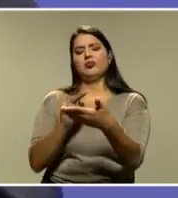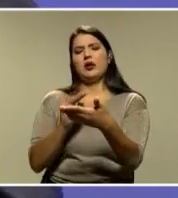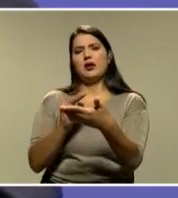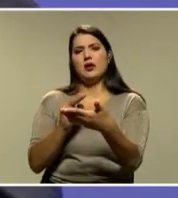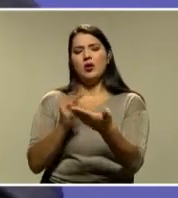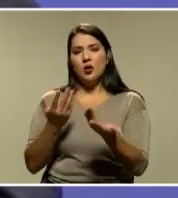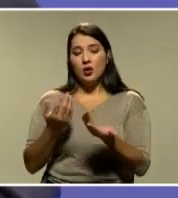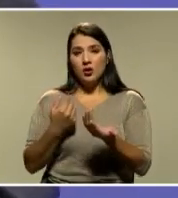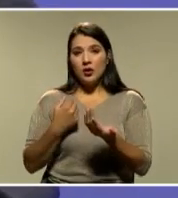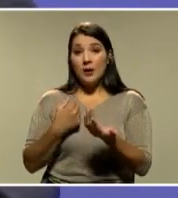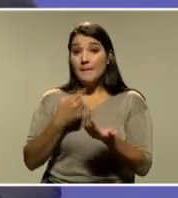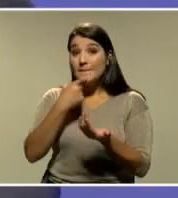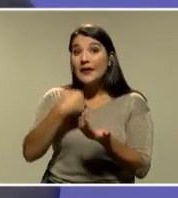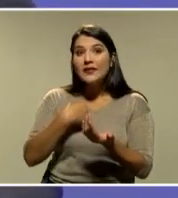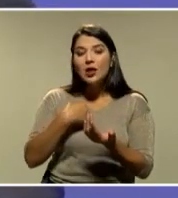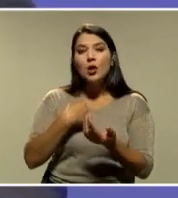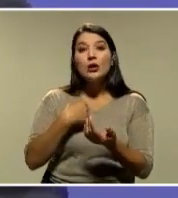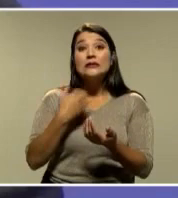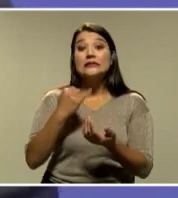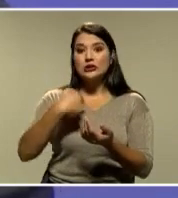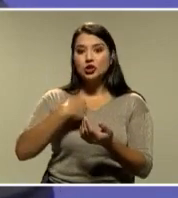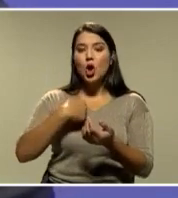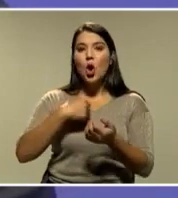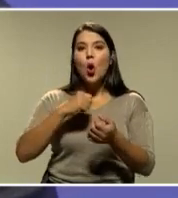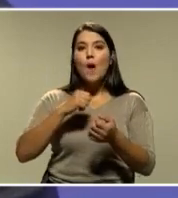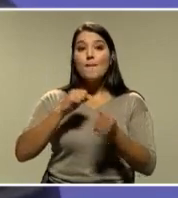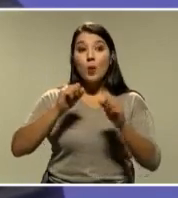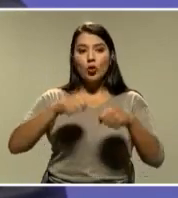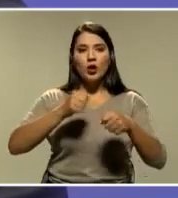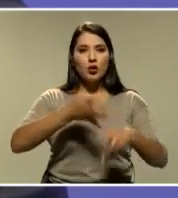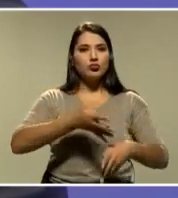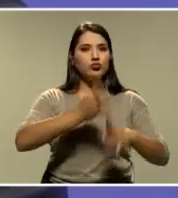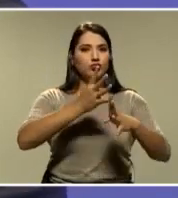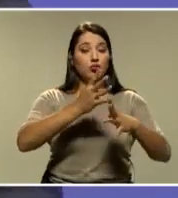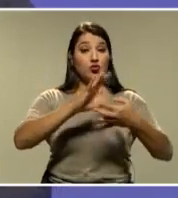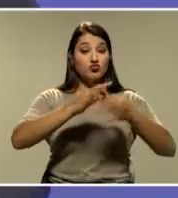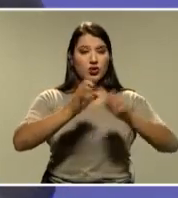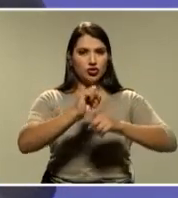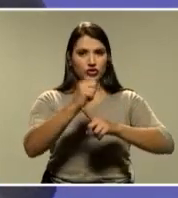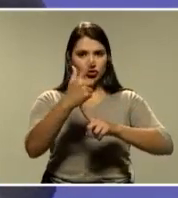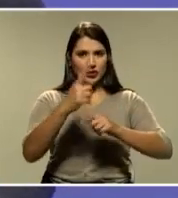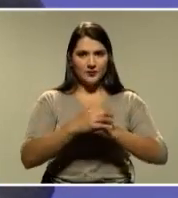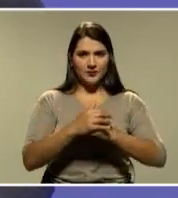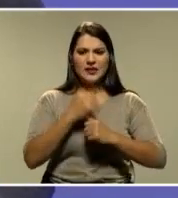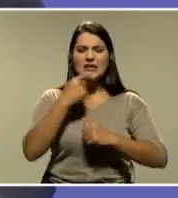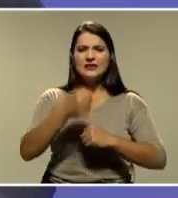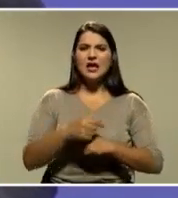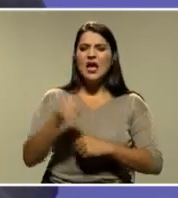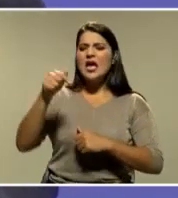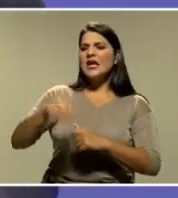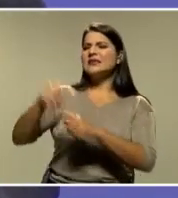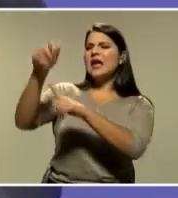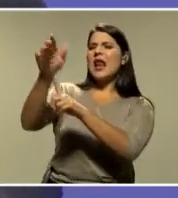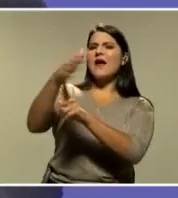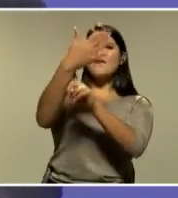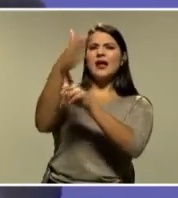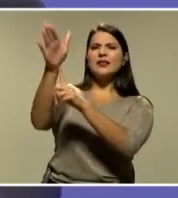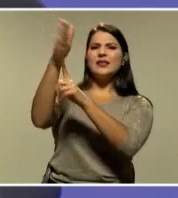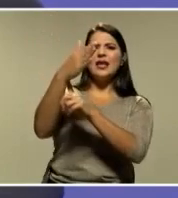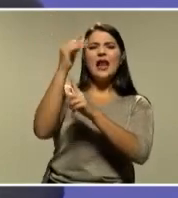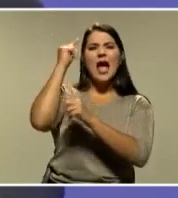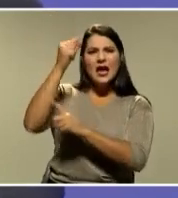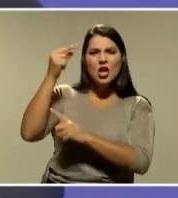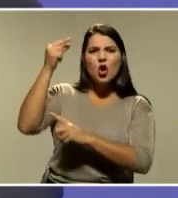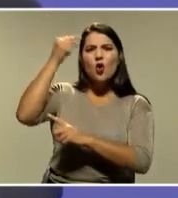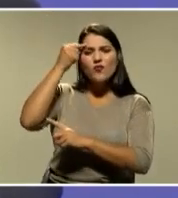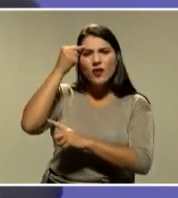iba a publicar, porque me dijo que si yo lo podía compartir en mis redes sociales, y decía, esta es la bandera, no sé qué, que el gobierno de Irán ha